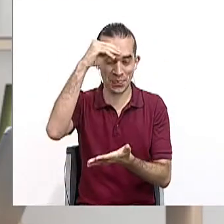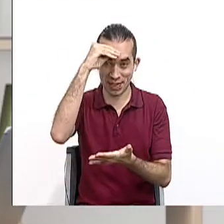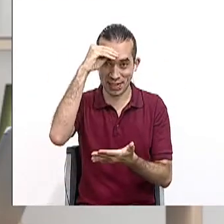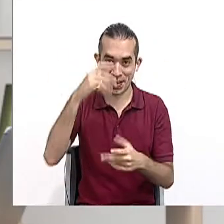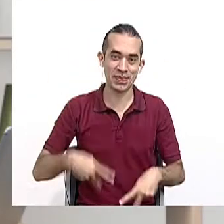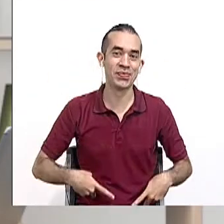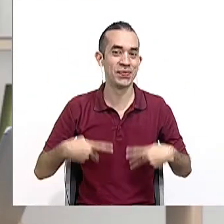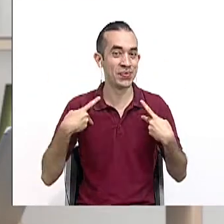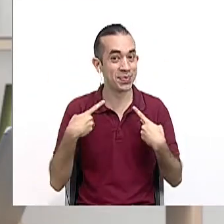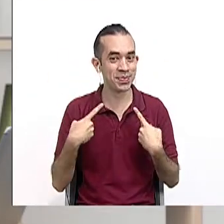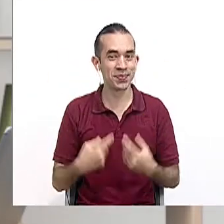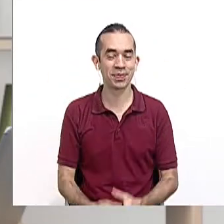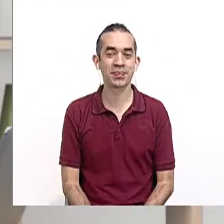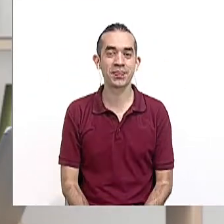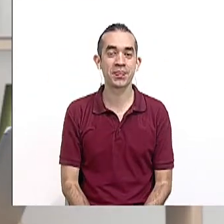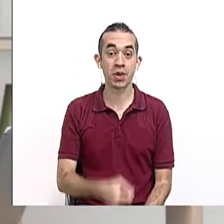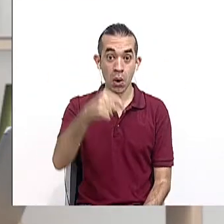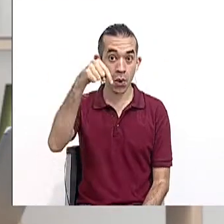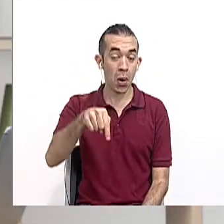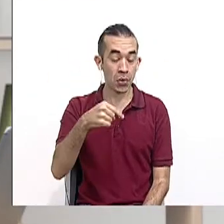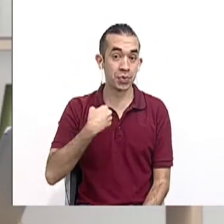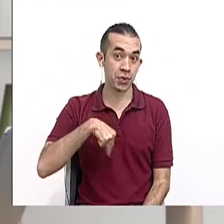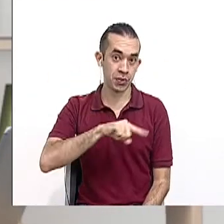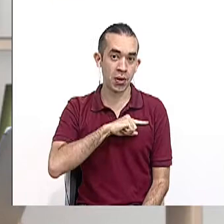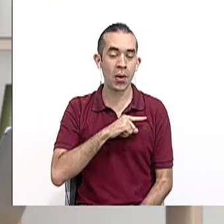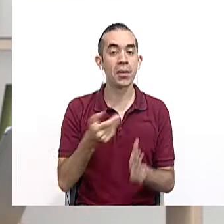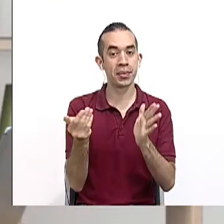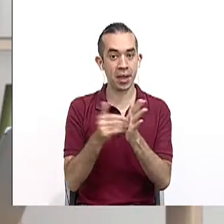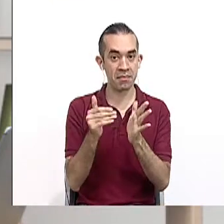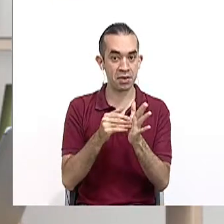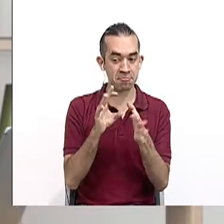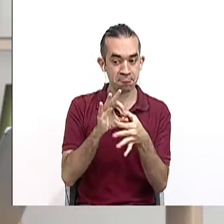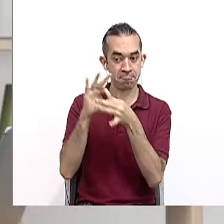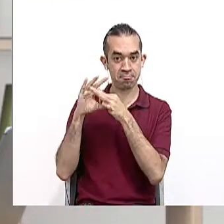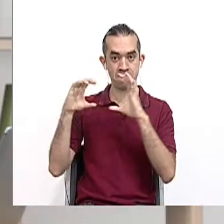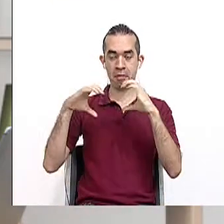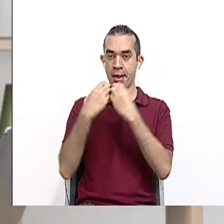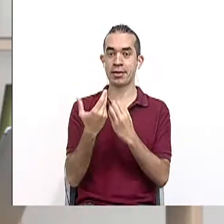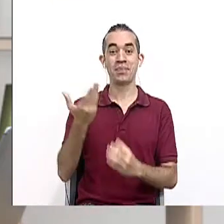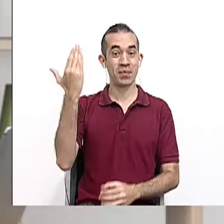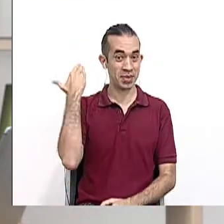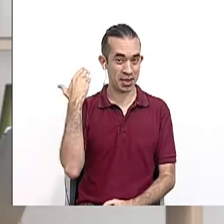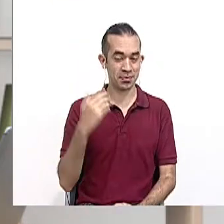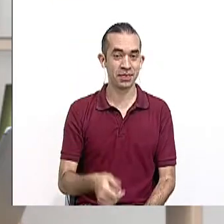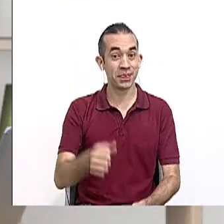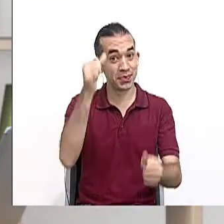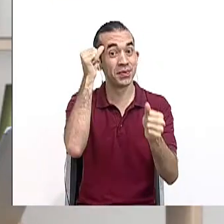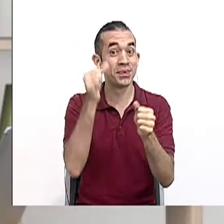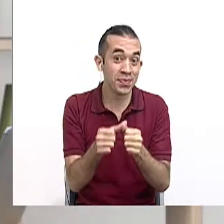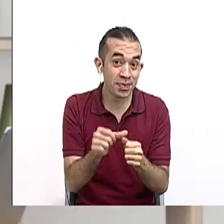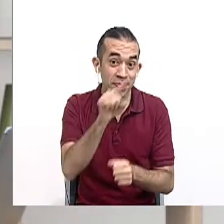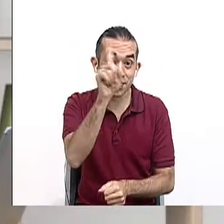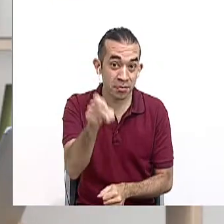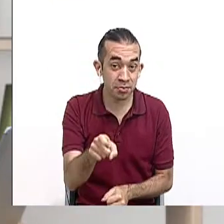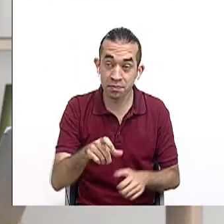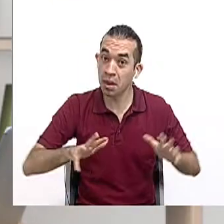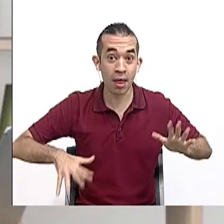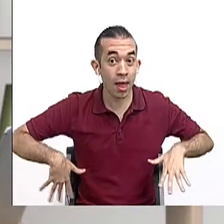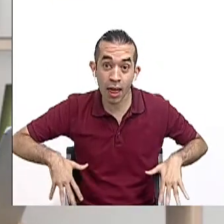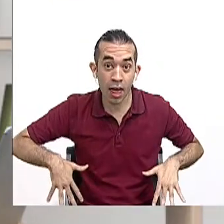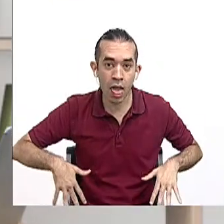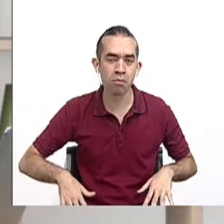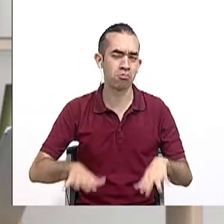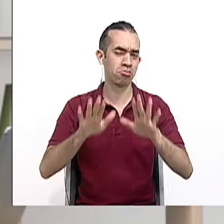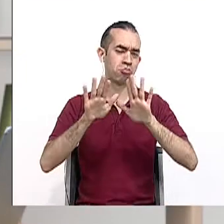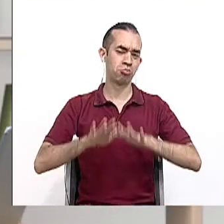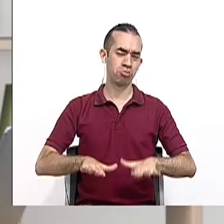la vida. Y hoy vamos a retomar lo que vimos la clase anterior primero. ¿Se acuerdan? No,